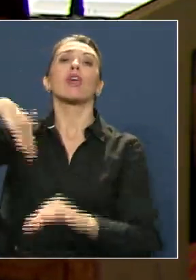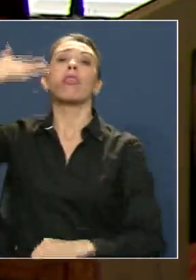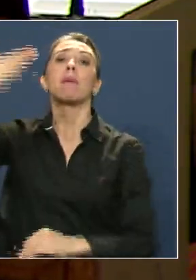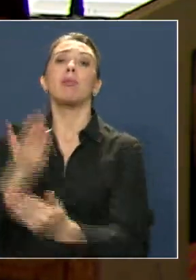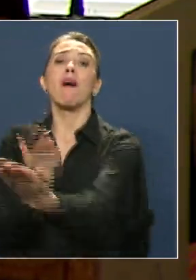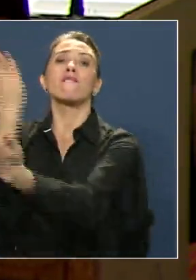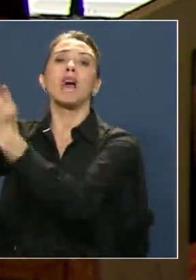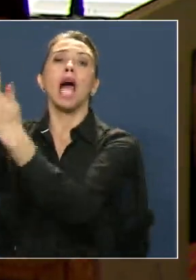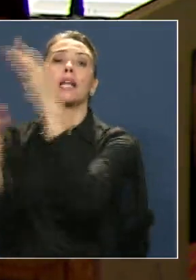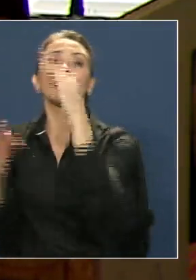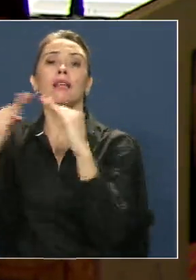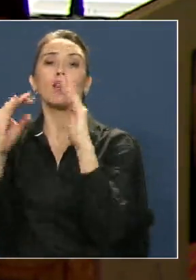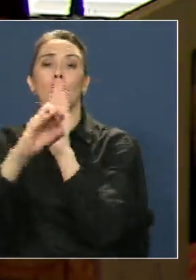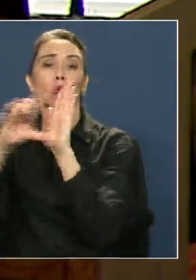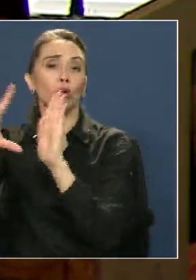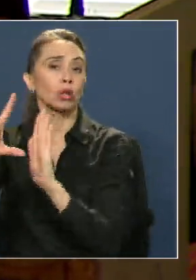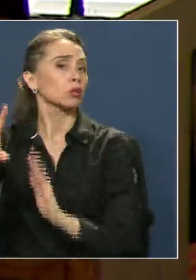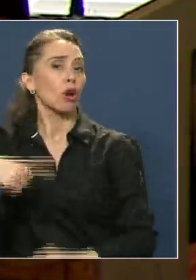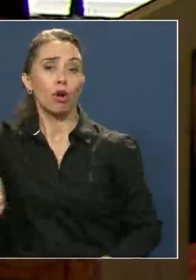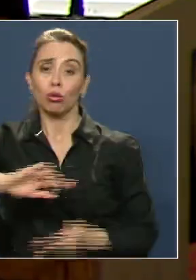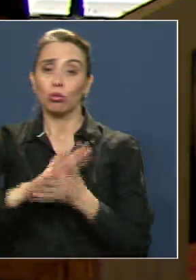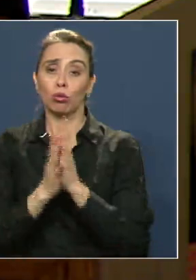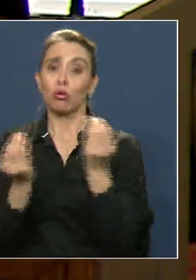Tribunal Constitucional altamente cuestionado,